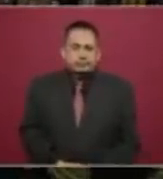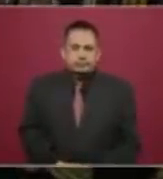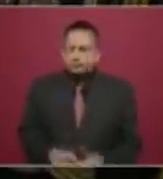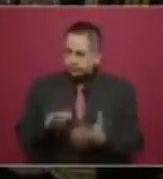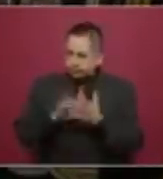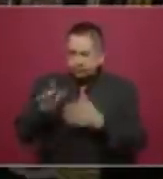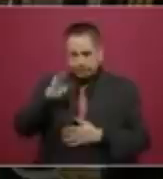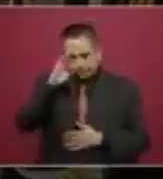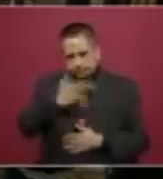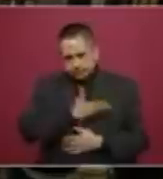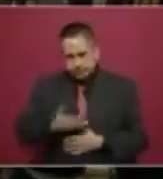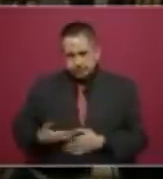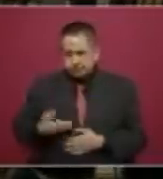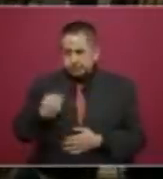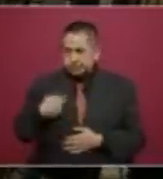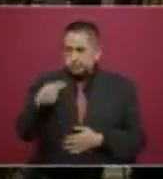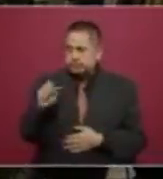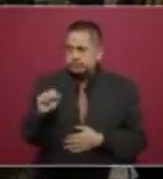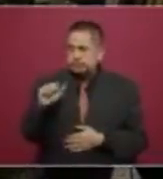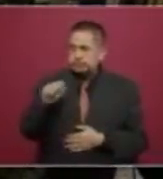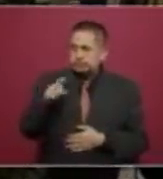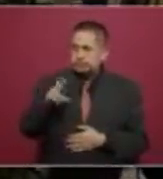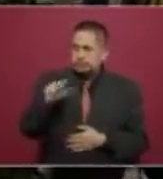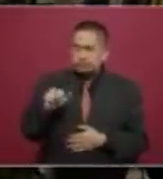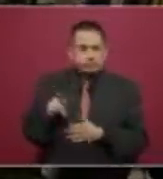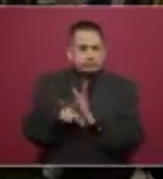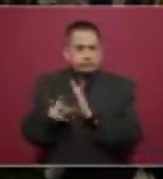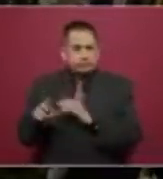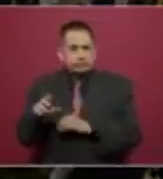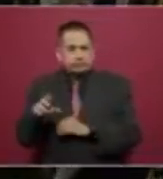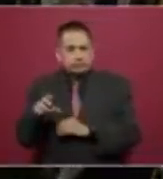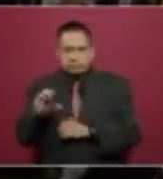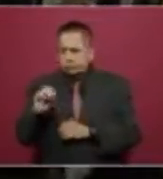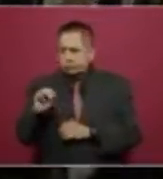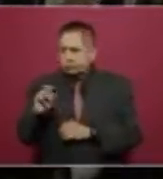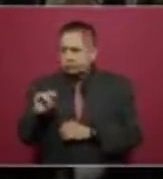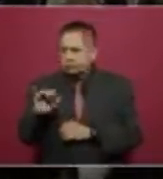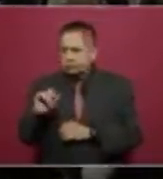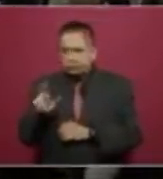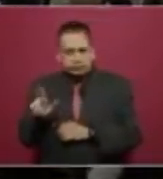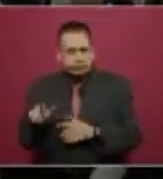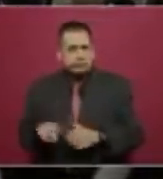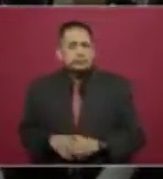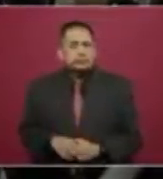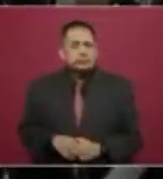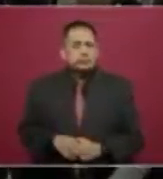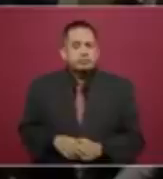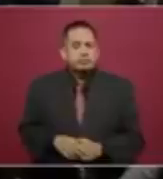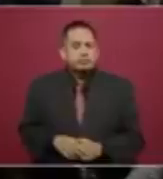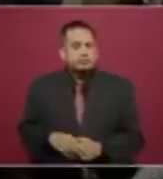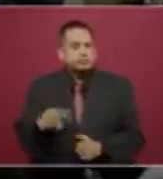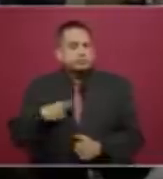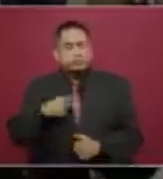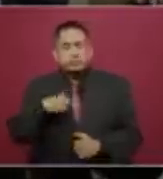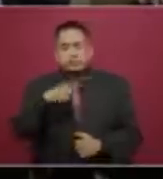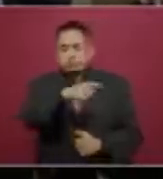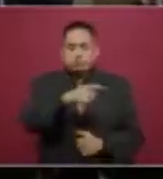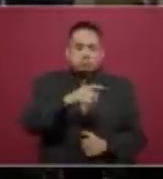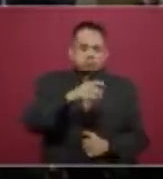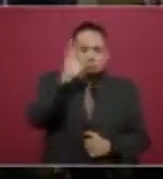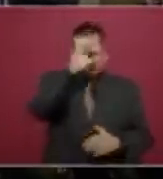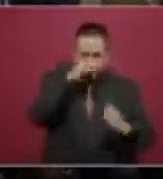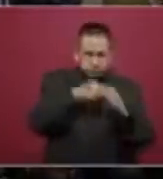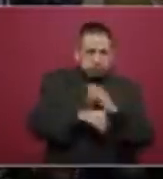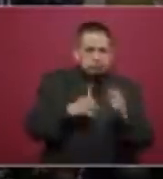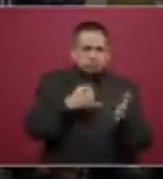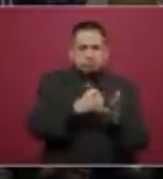Gracias, señor presidente. Sandra Aguilera, de Grupo Larza Comunicaciones. Mi pregunta uno es, hay una manifestación de científicos y agricultores en